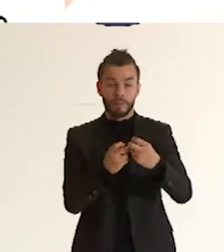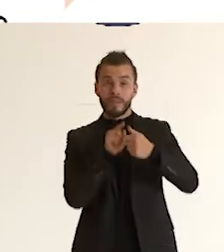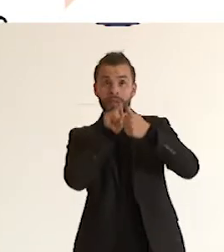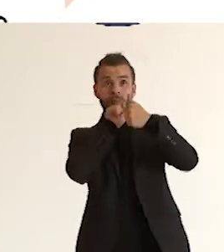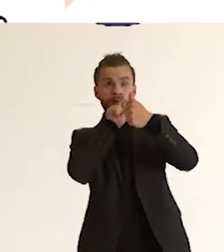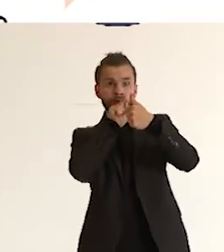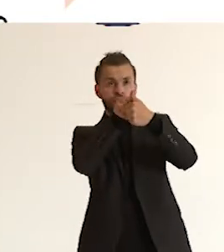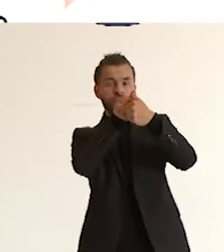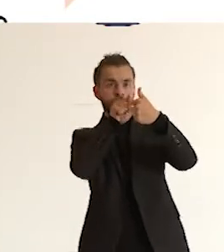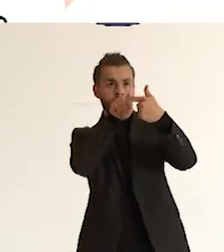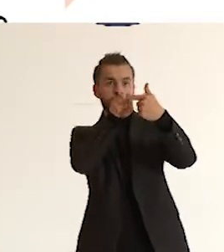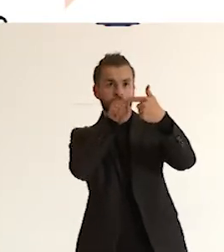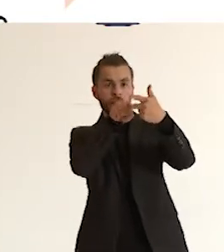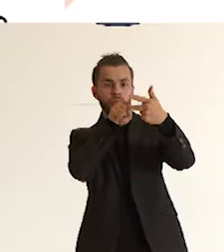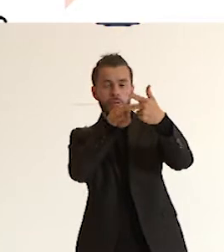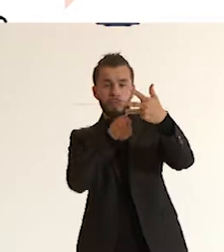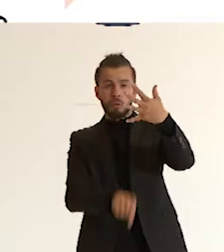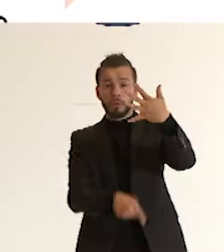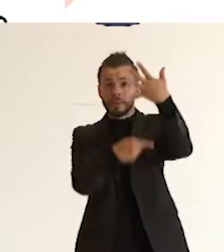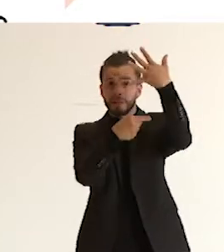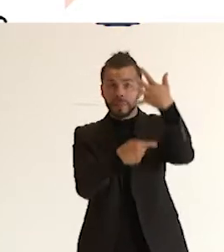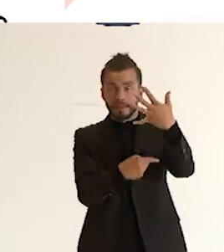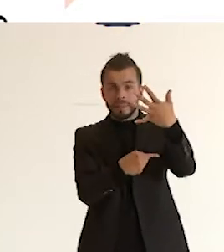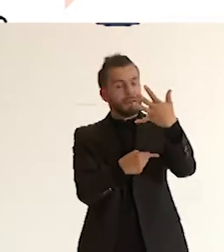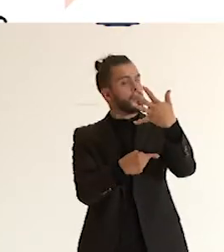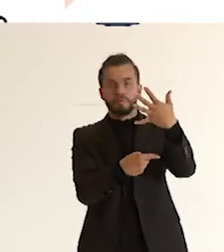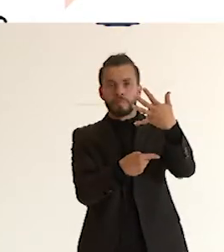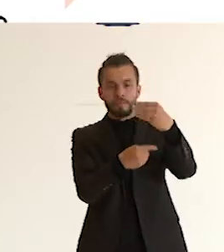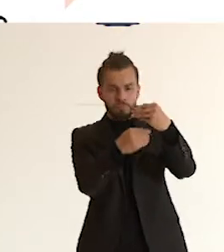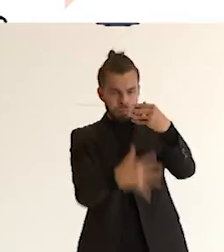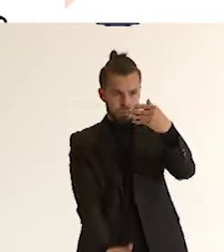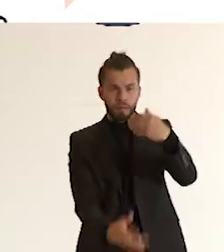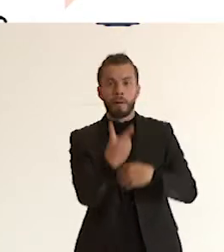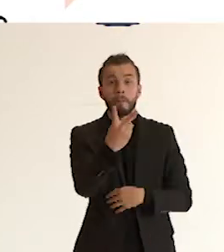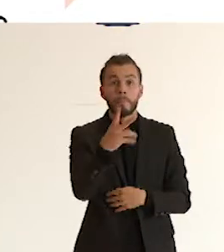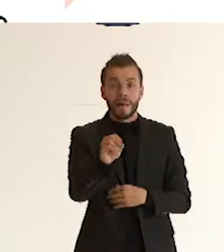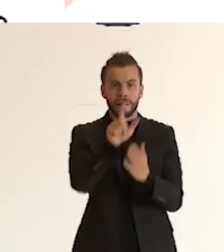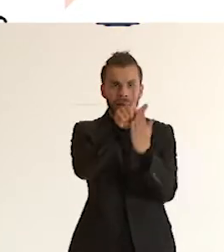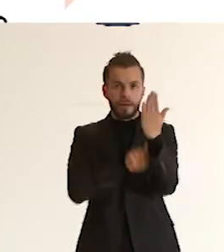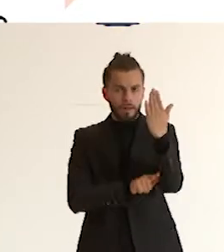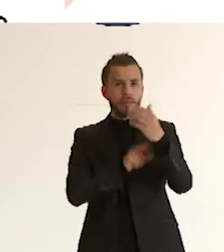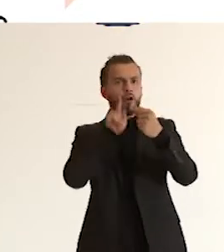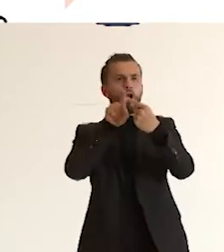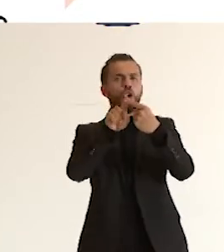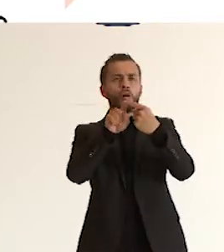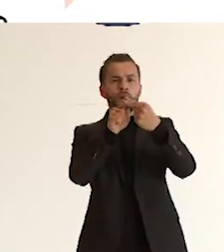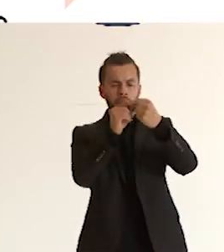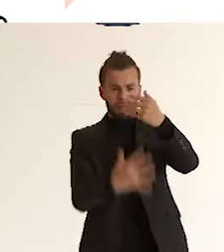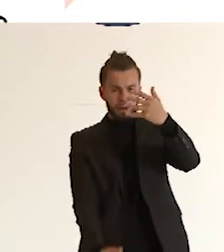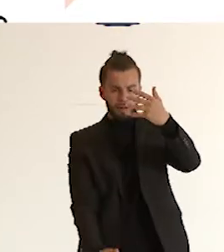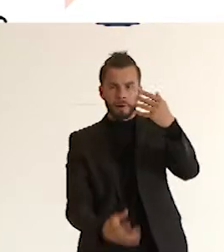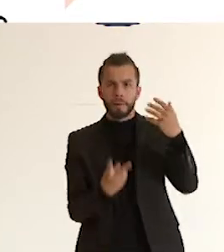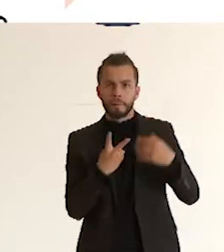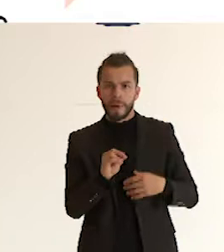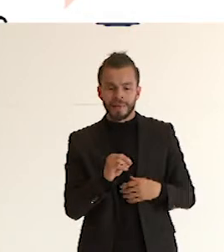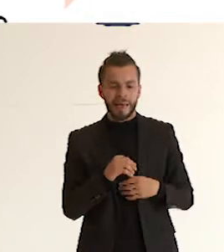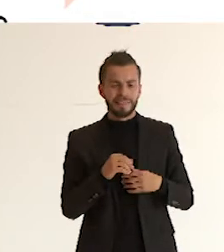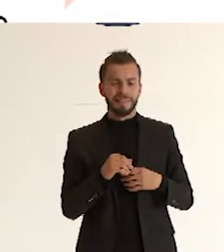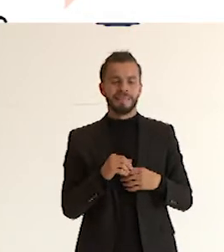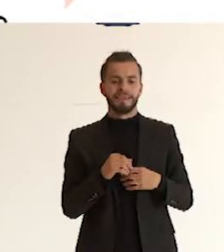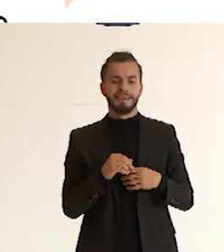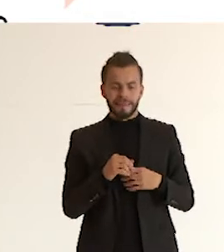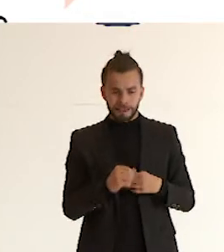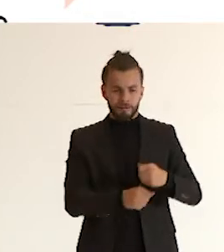iniciales sino que aquí nos salieron nos sale una tabla de unos 20 objetivos y los empezamos a contrastar